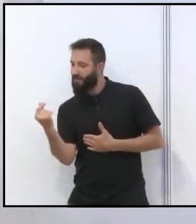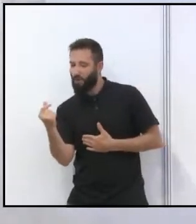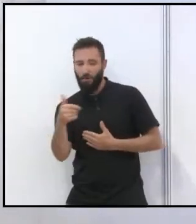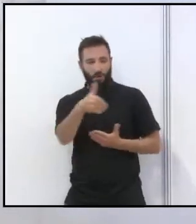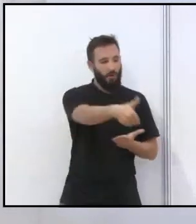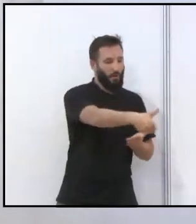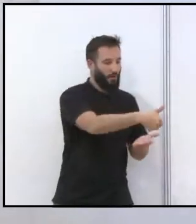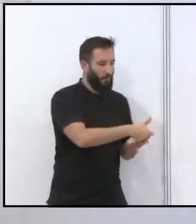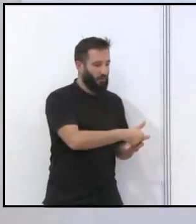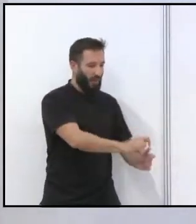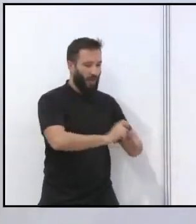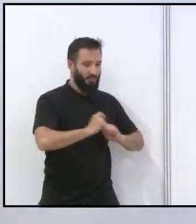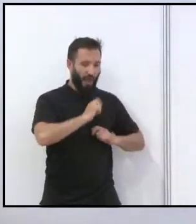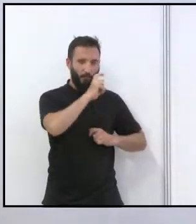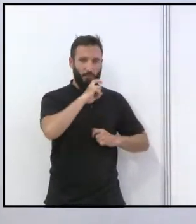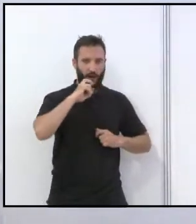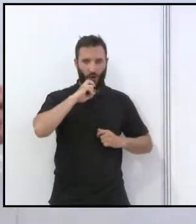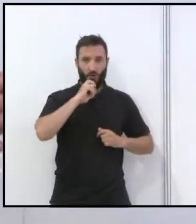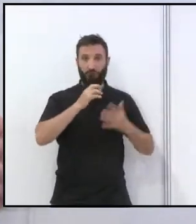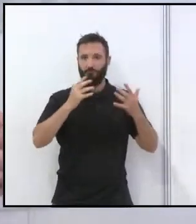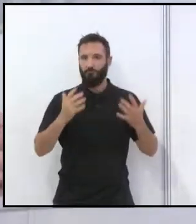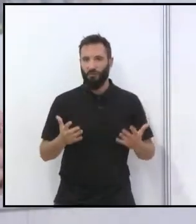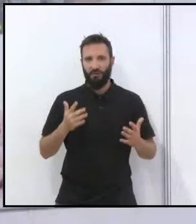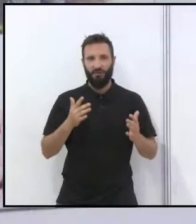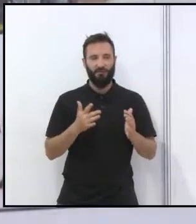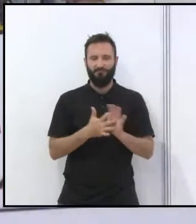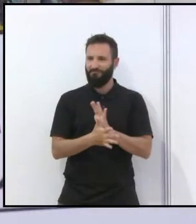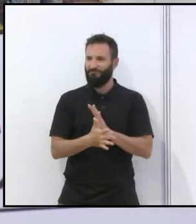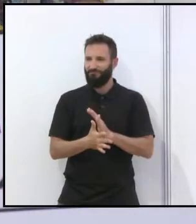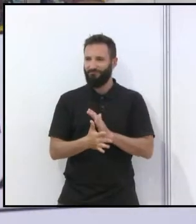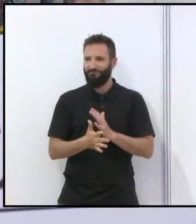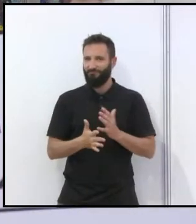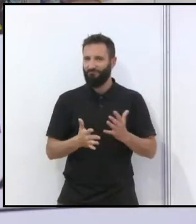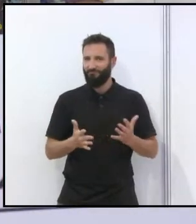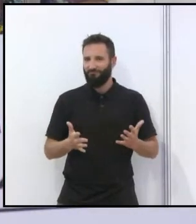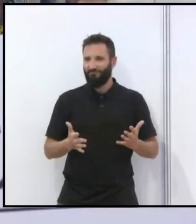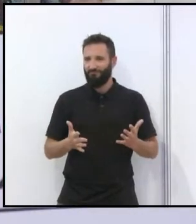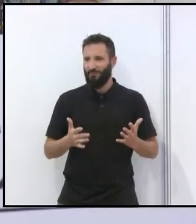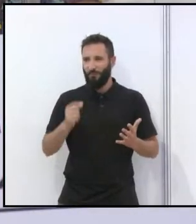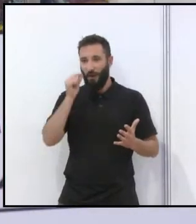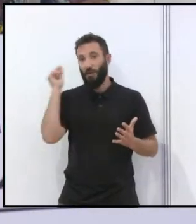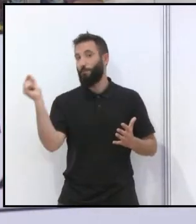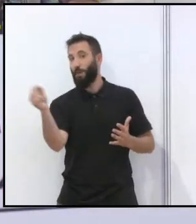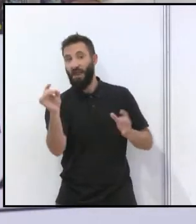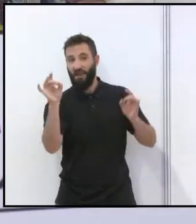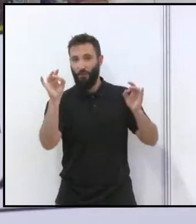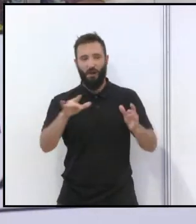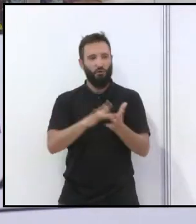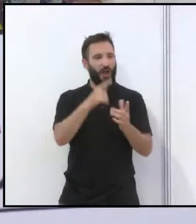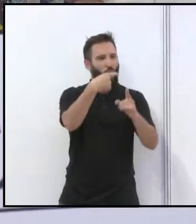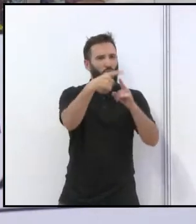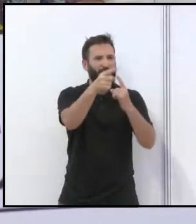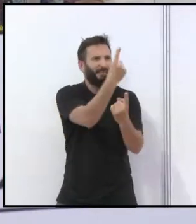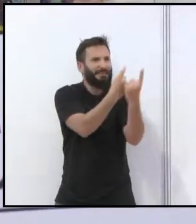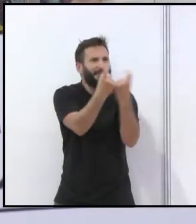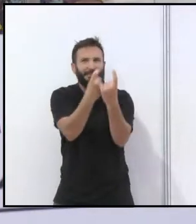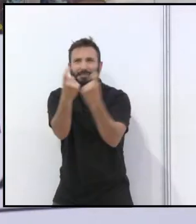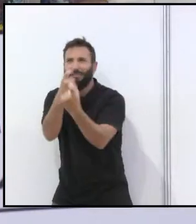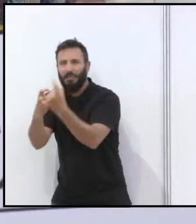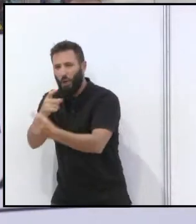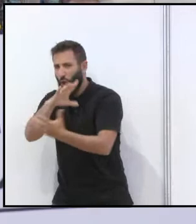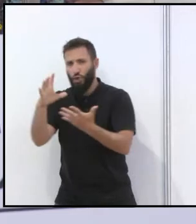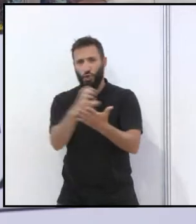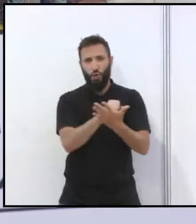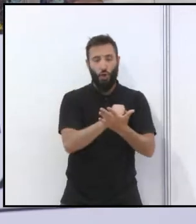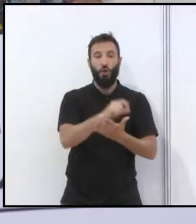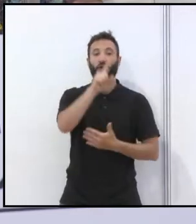nos enriquece. Nada como ser un espía. Uno termina sabiéndolo absolutamente todo, ¿no? Y me gustaría sumar un